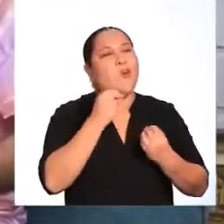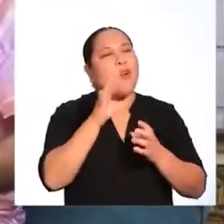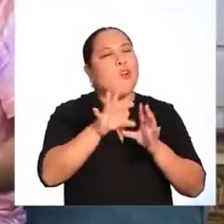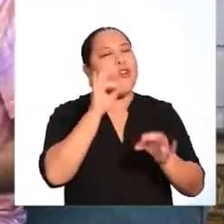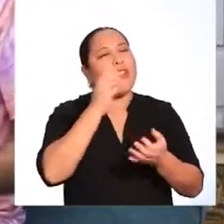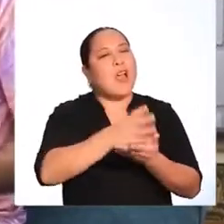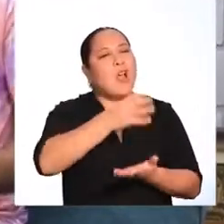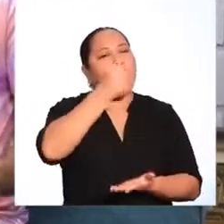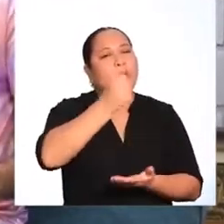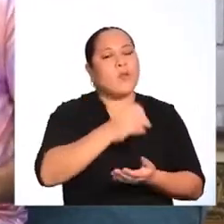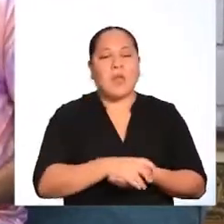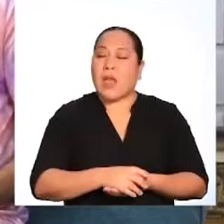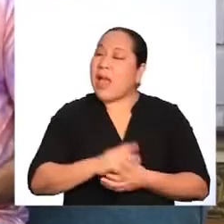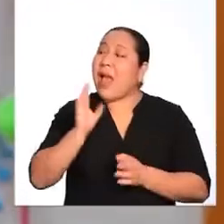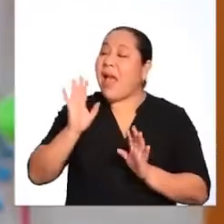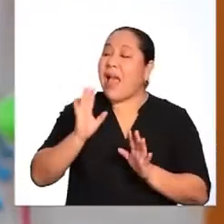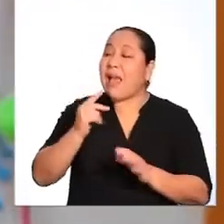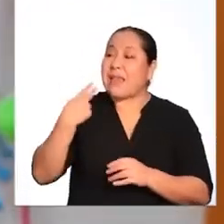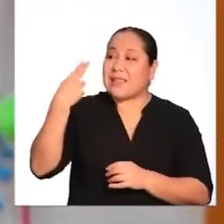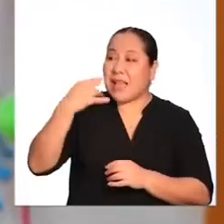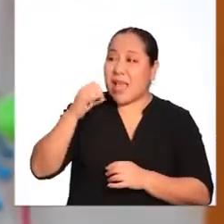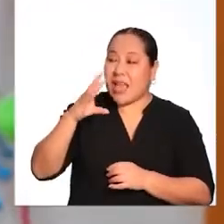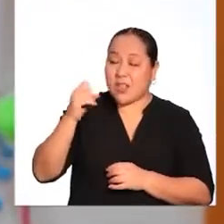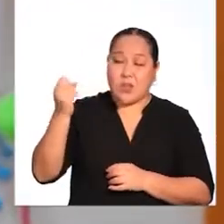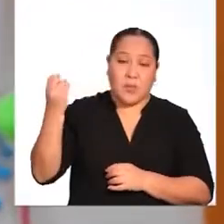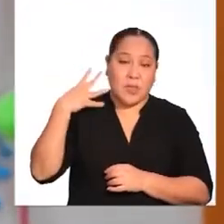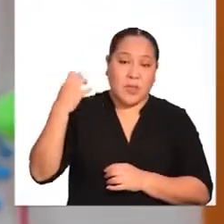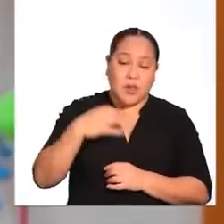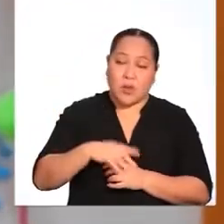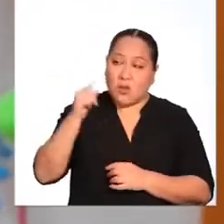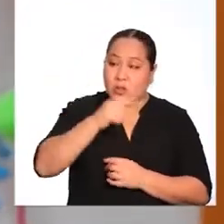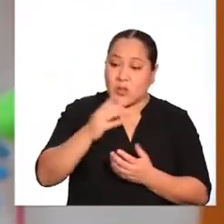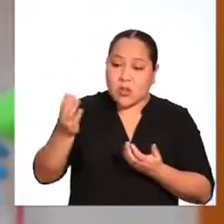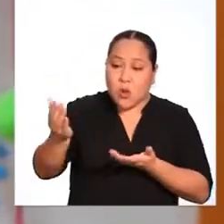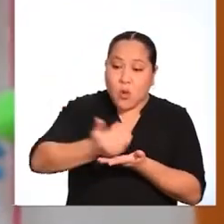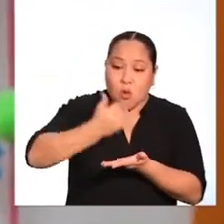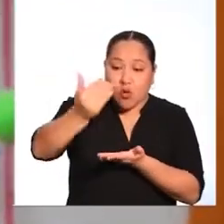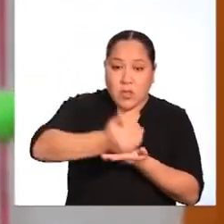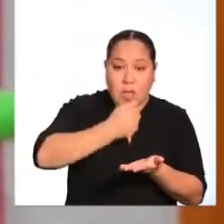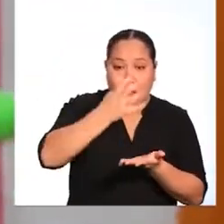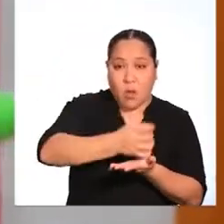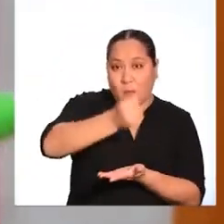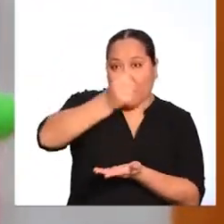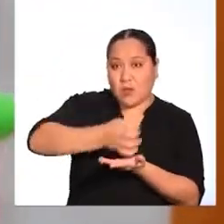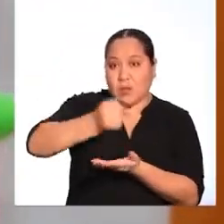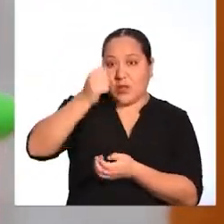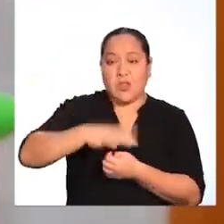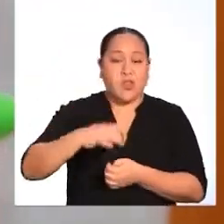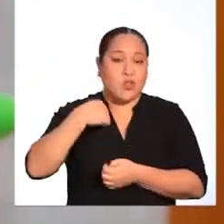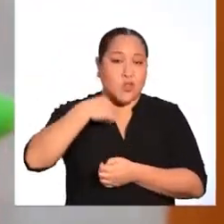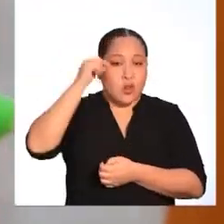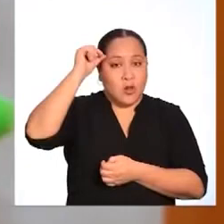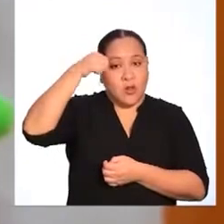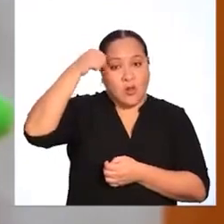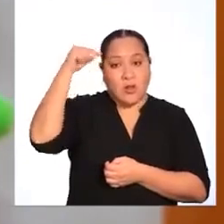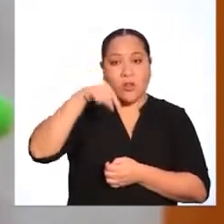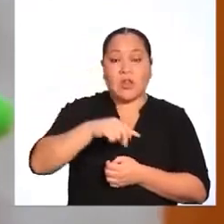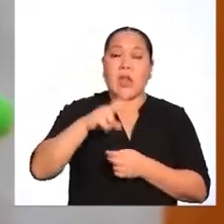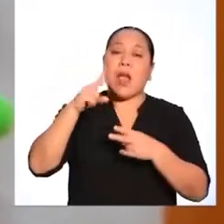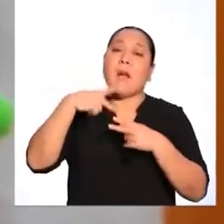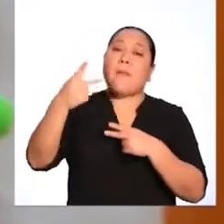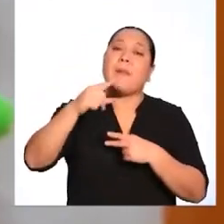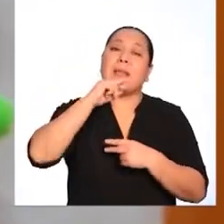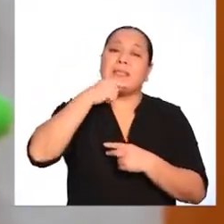la conseguida es que héctor me contó que estaba comentando botellas y recordé